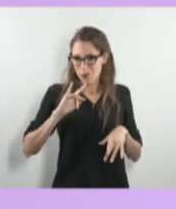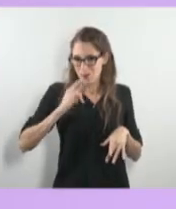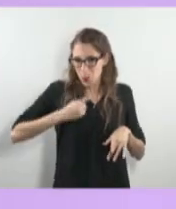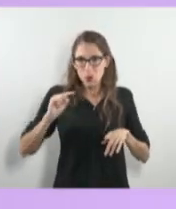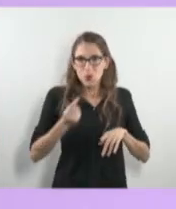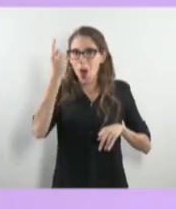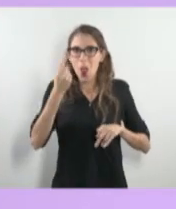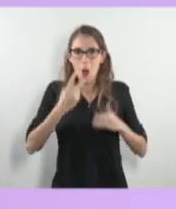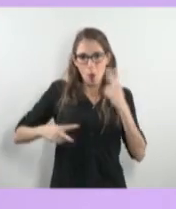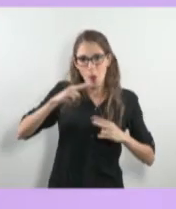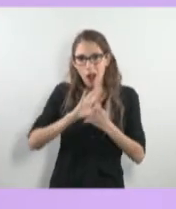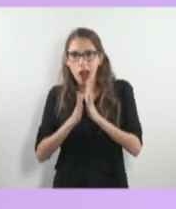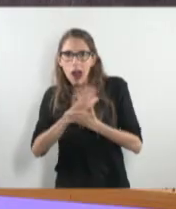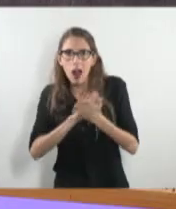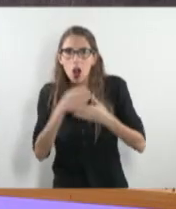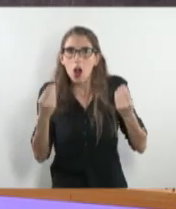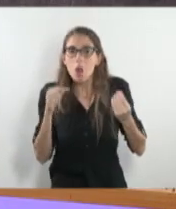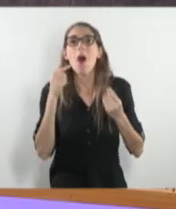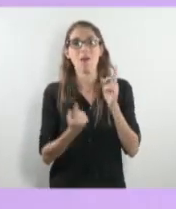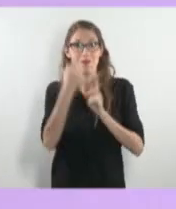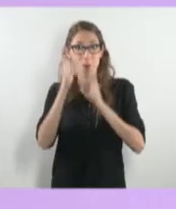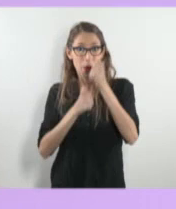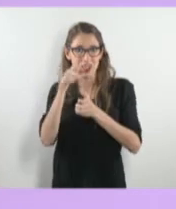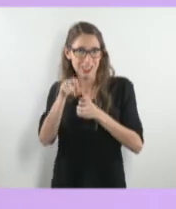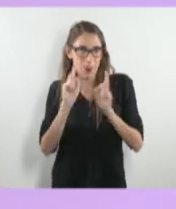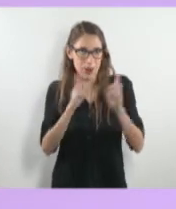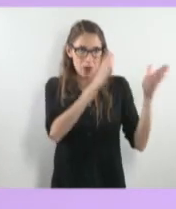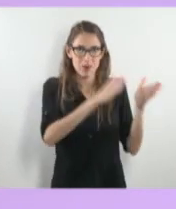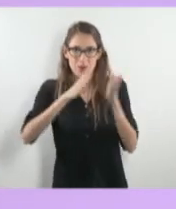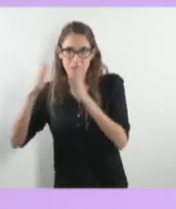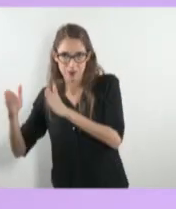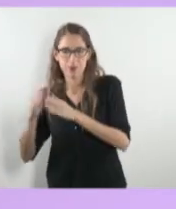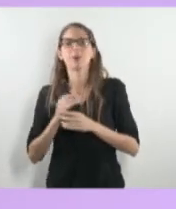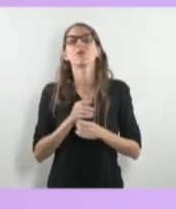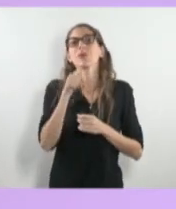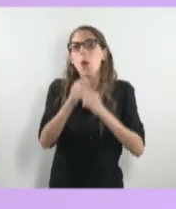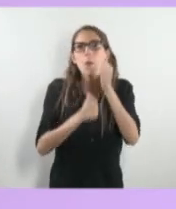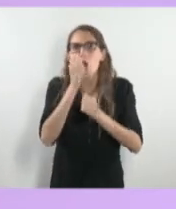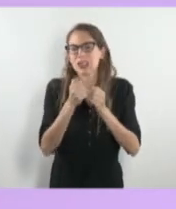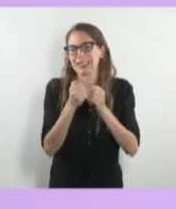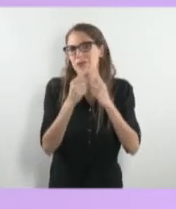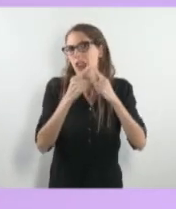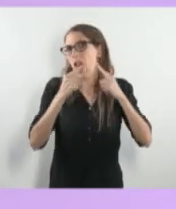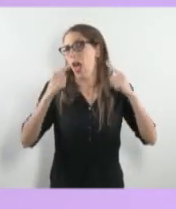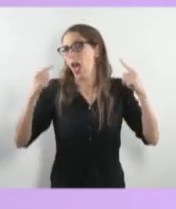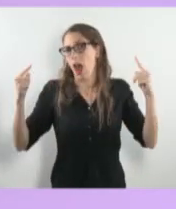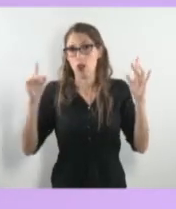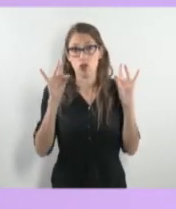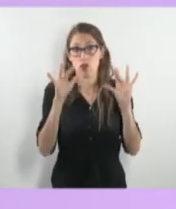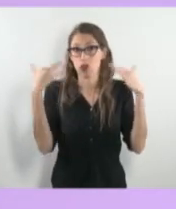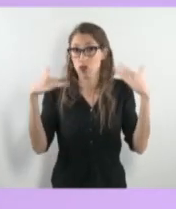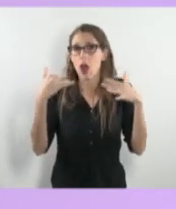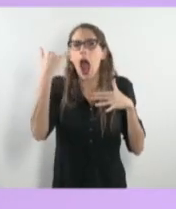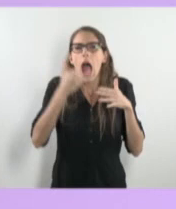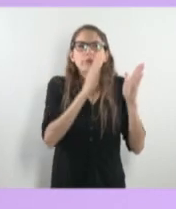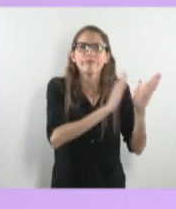manera, ocurre la hemostasia, que intervienen un montón de... O sea, es un proceso muy complejo donde intervienen un montón de